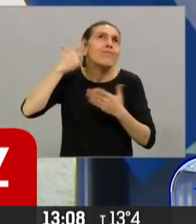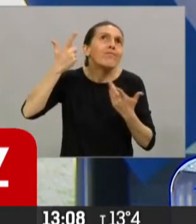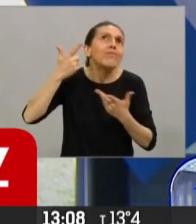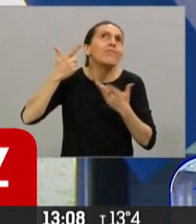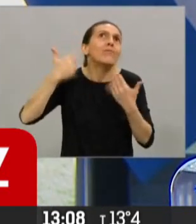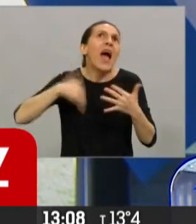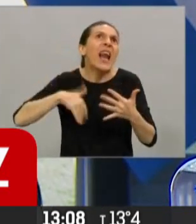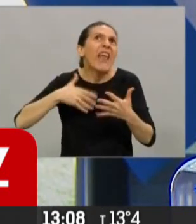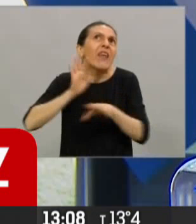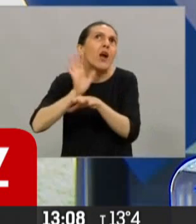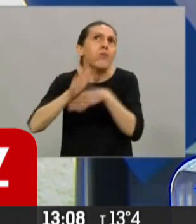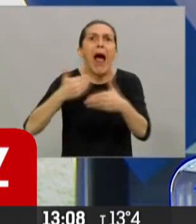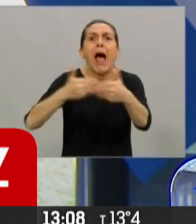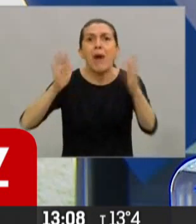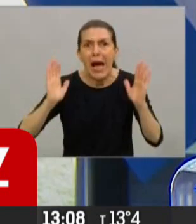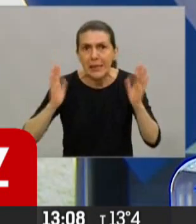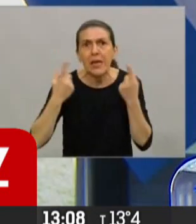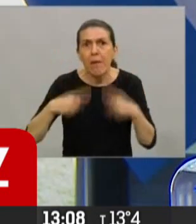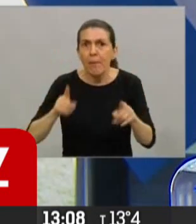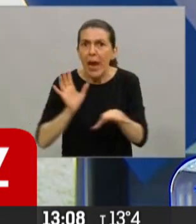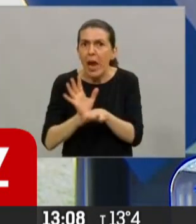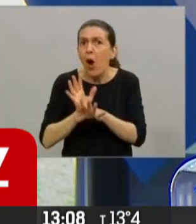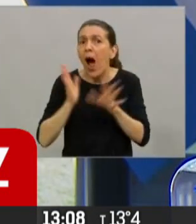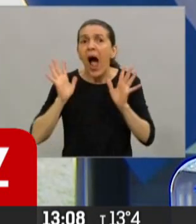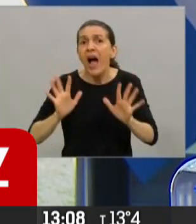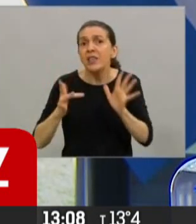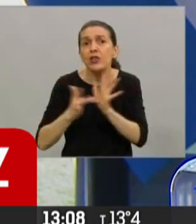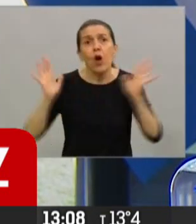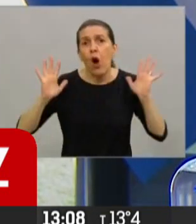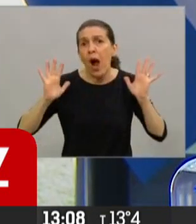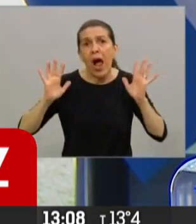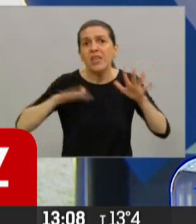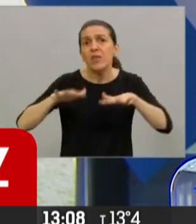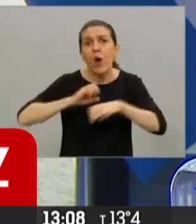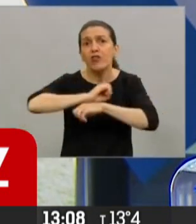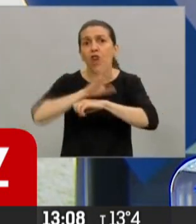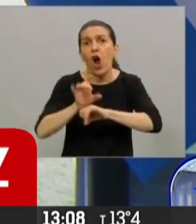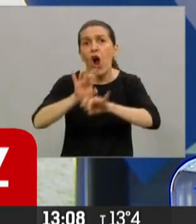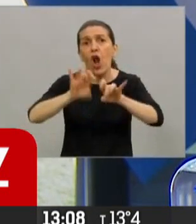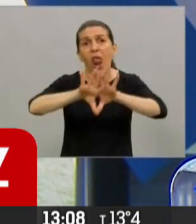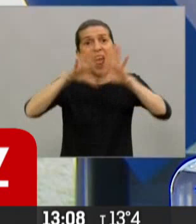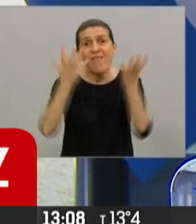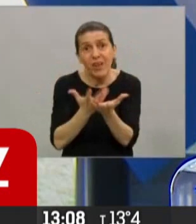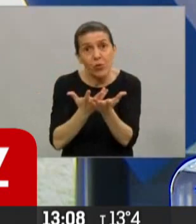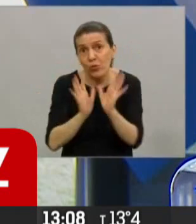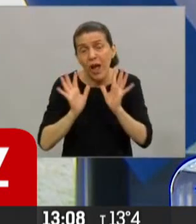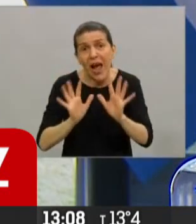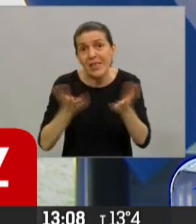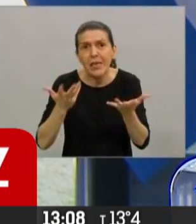la Argentina necesita. Pero bueno, es el tiempo que nos tocó, este tiempo de pandemia, con todo lo que eso